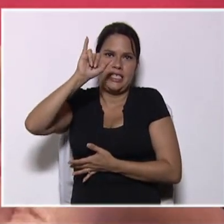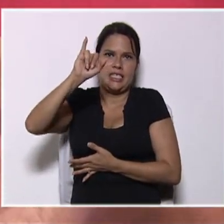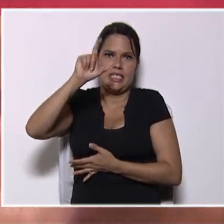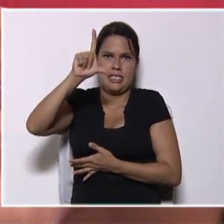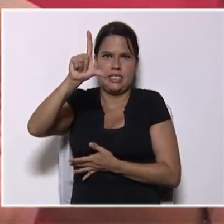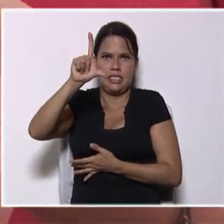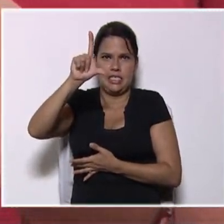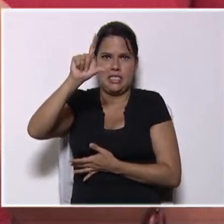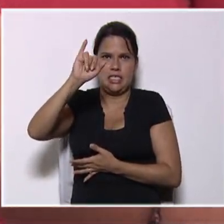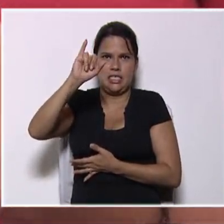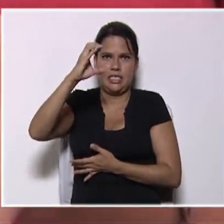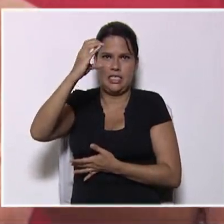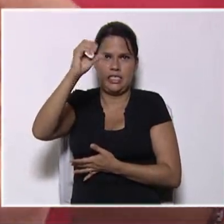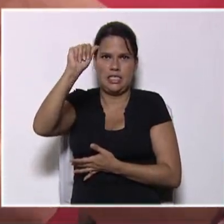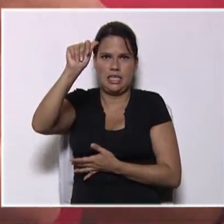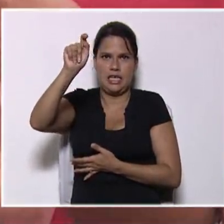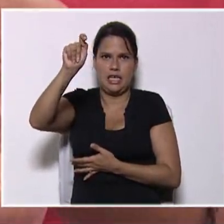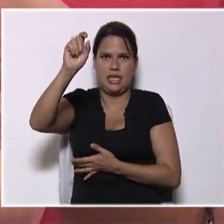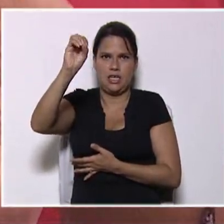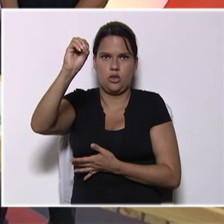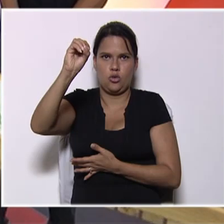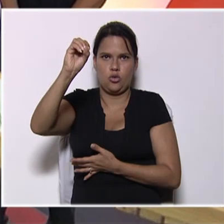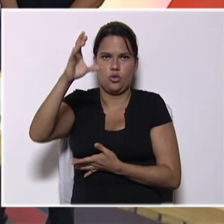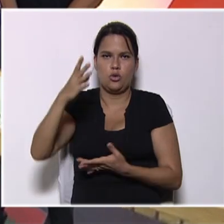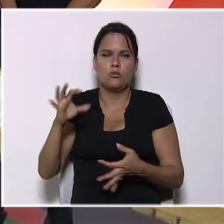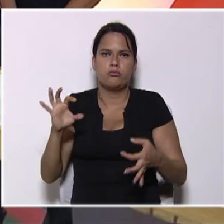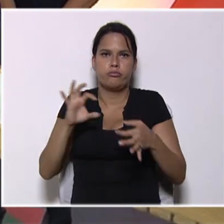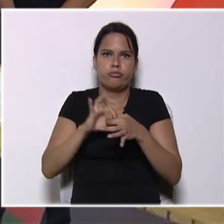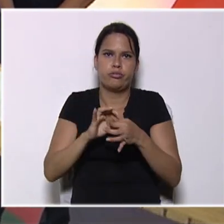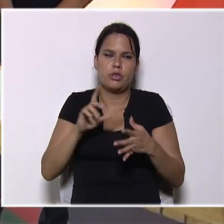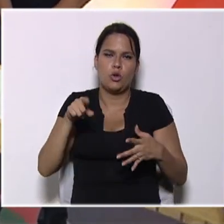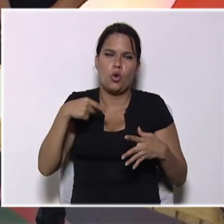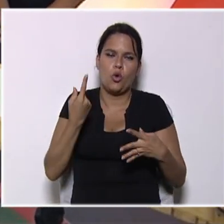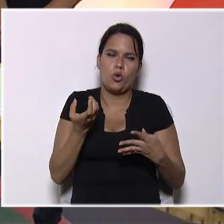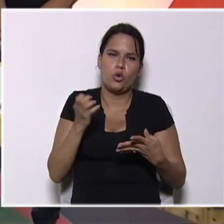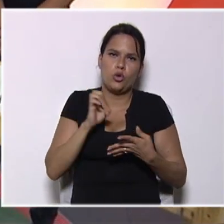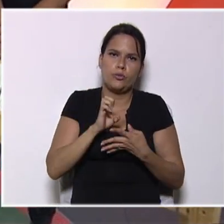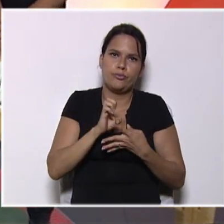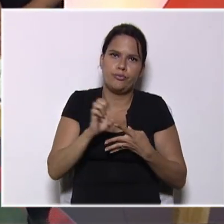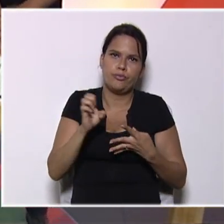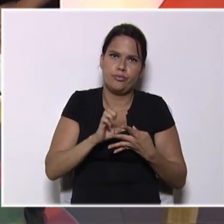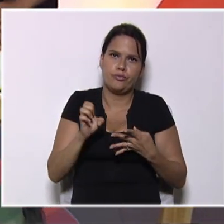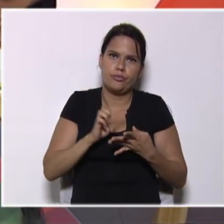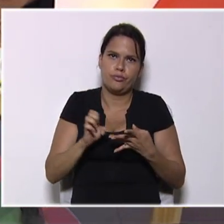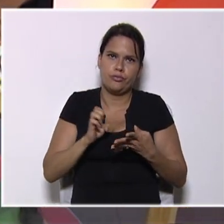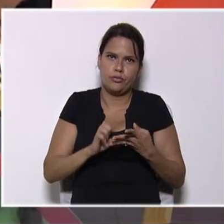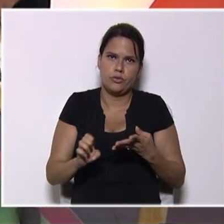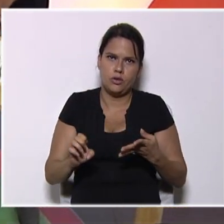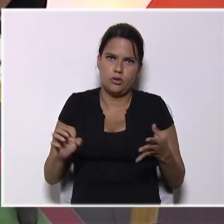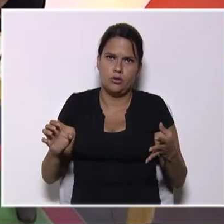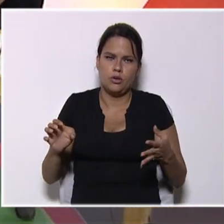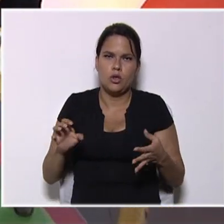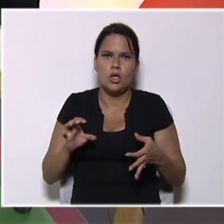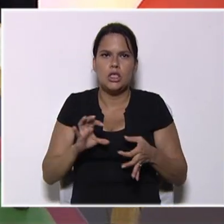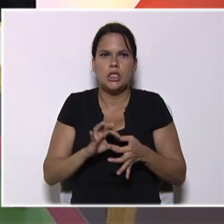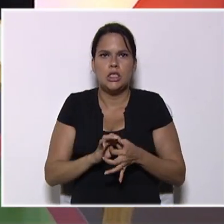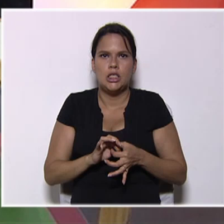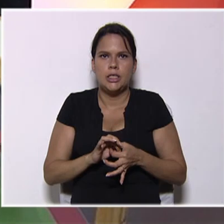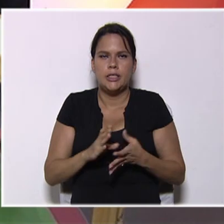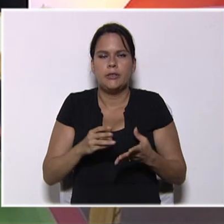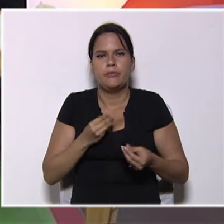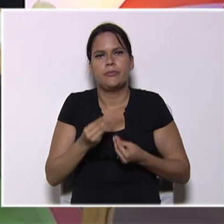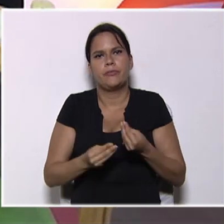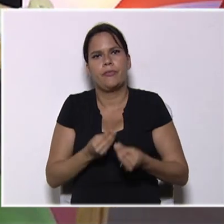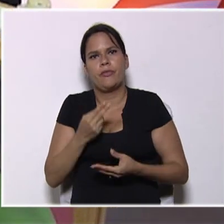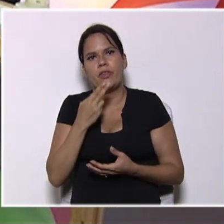silicatos, unidos con otros materiales, ya en este caso, es transparente. Pero hay materiales de